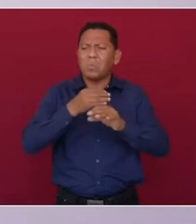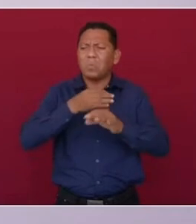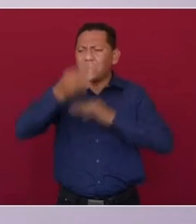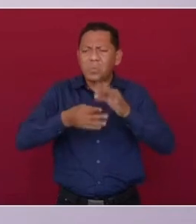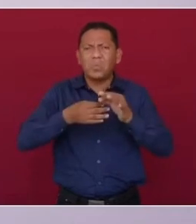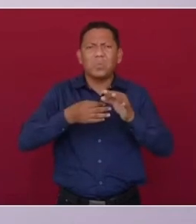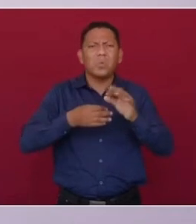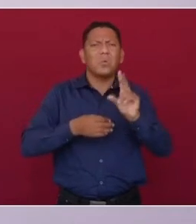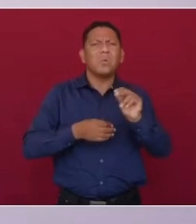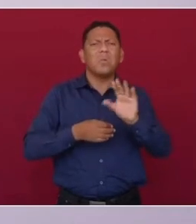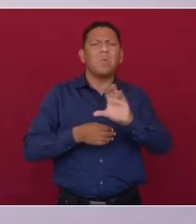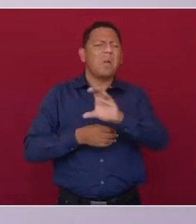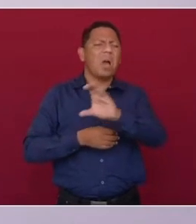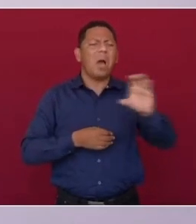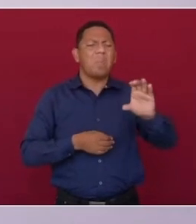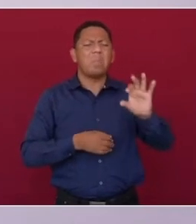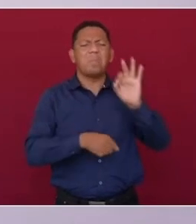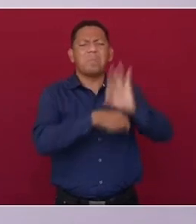el campo.